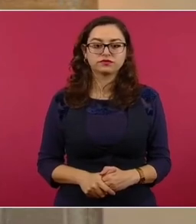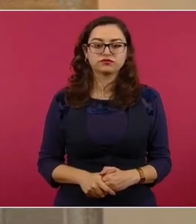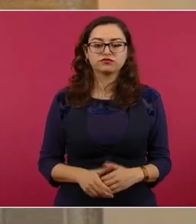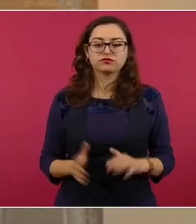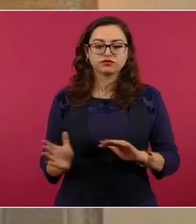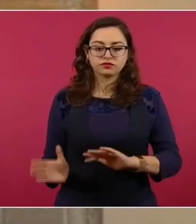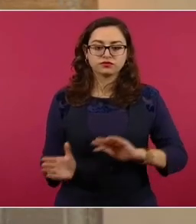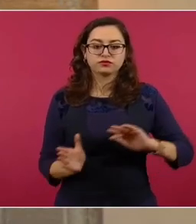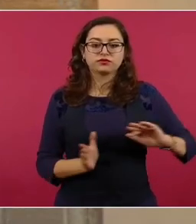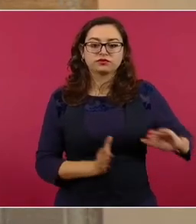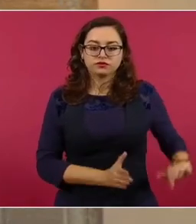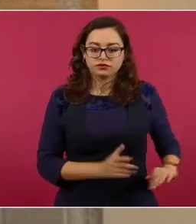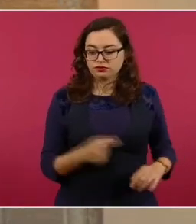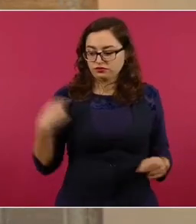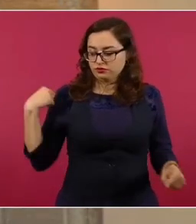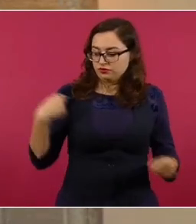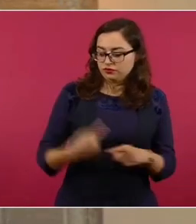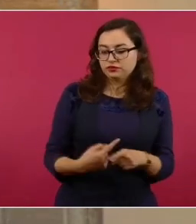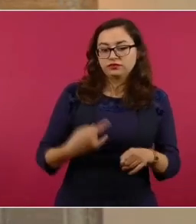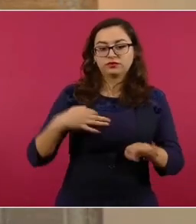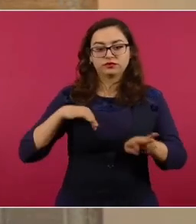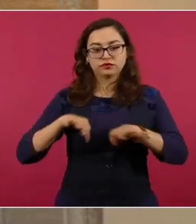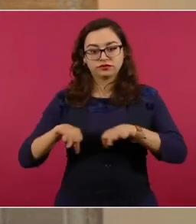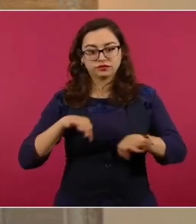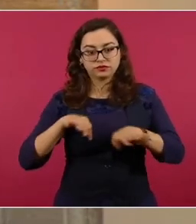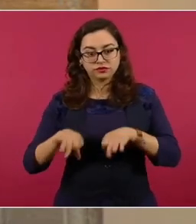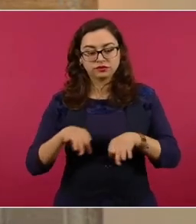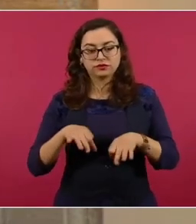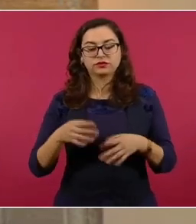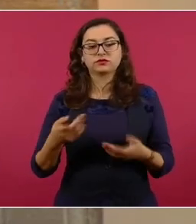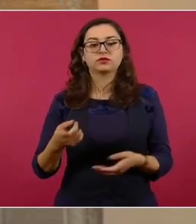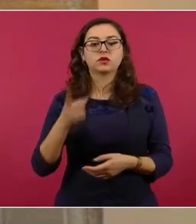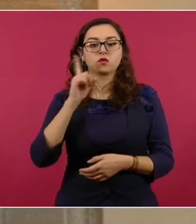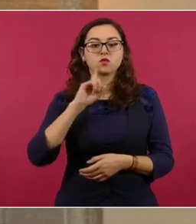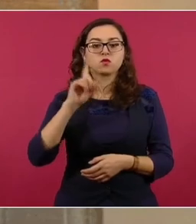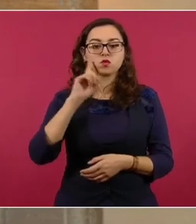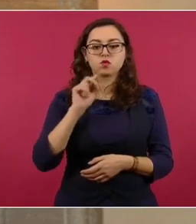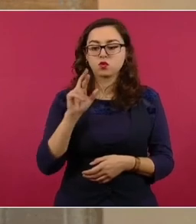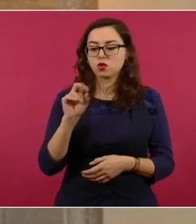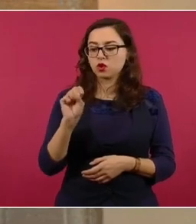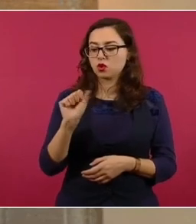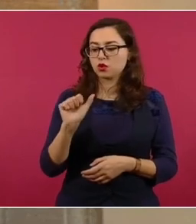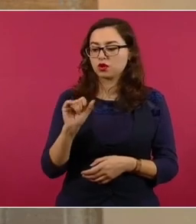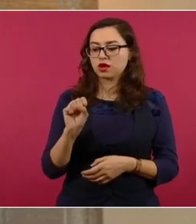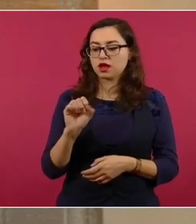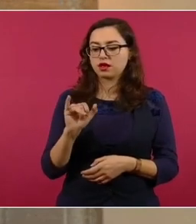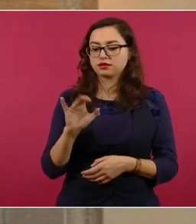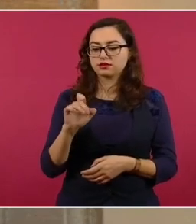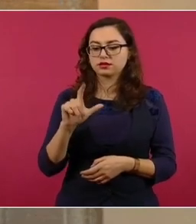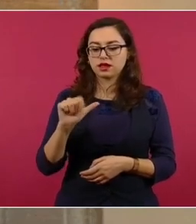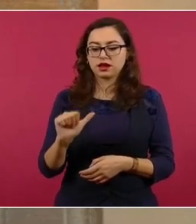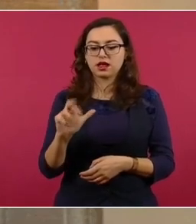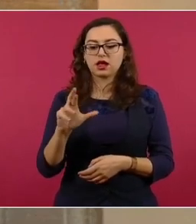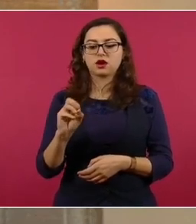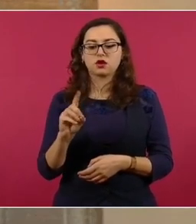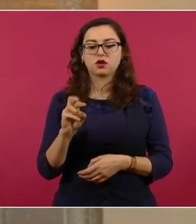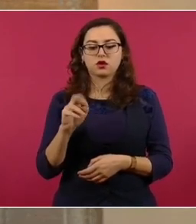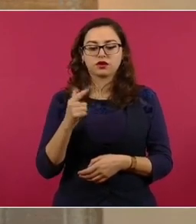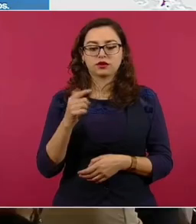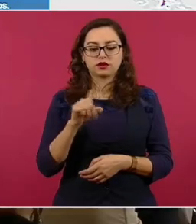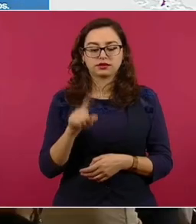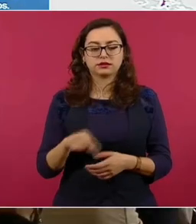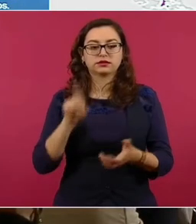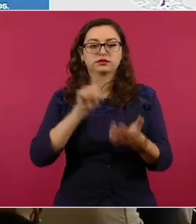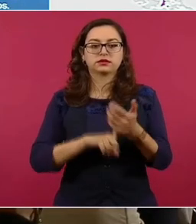que se constituyó por acuerdo de la secretaria Rosa Isela Rodríguez en la Secretaría de Seguridad y Protección